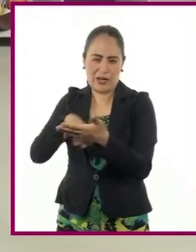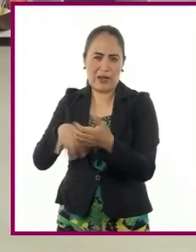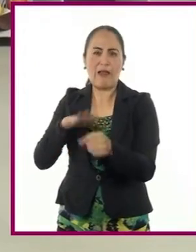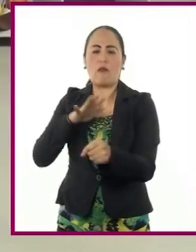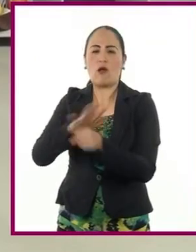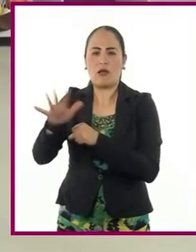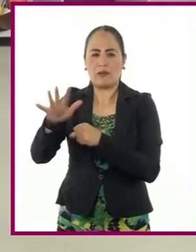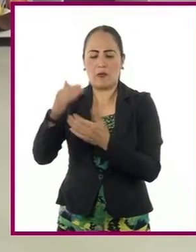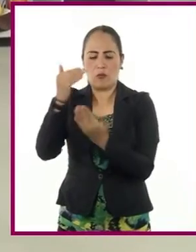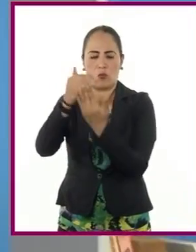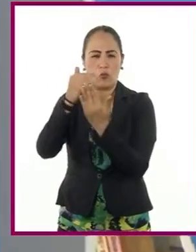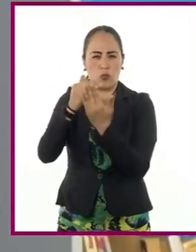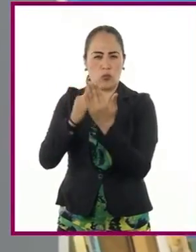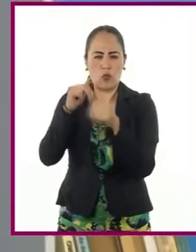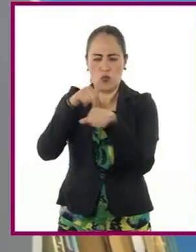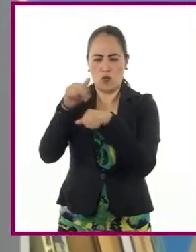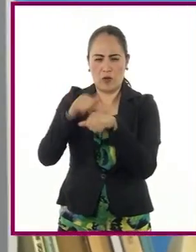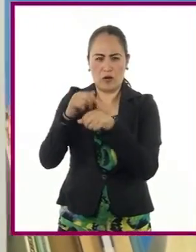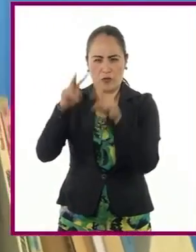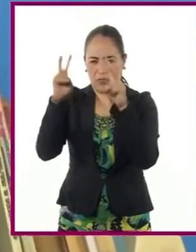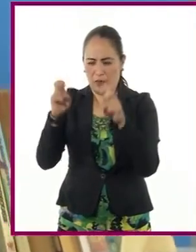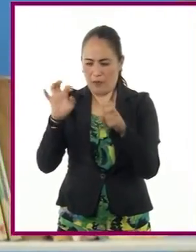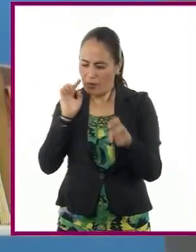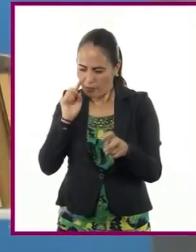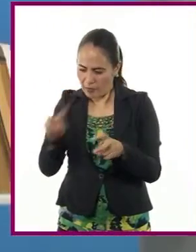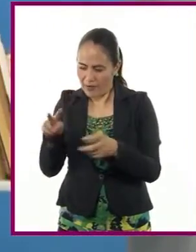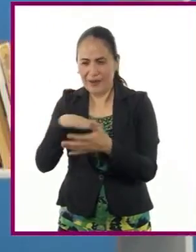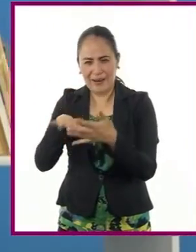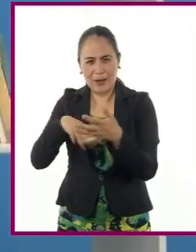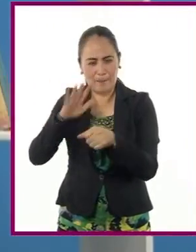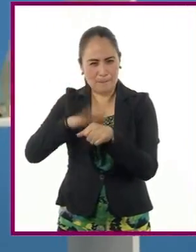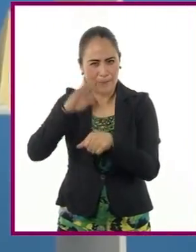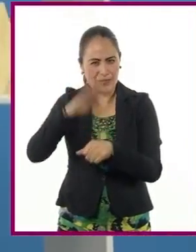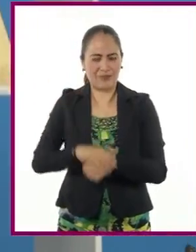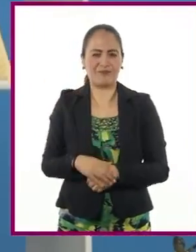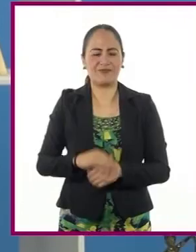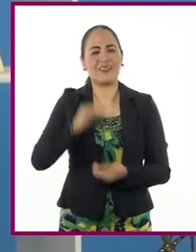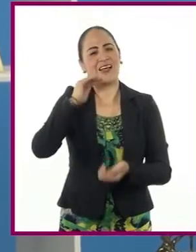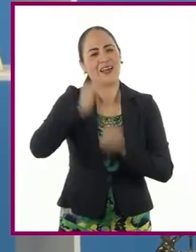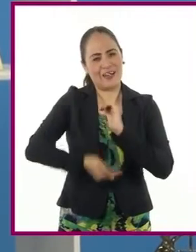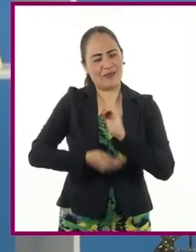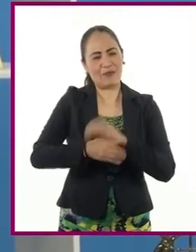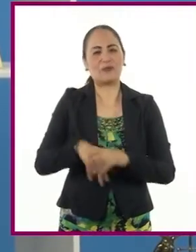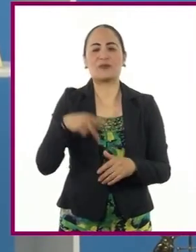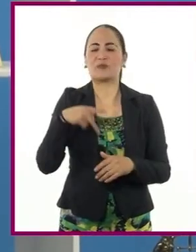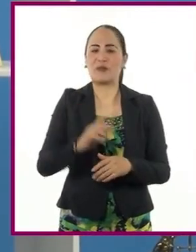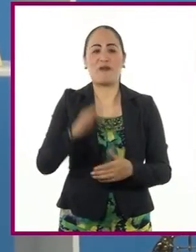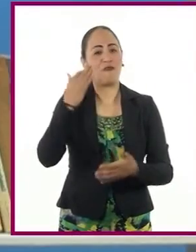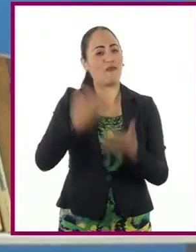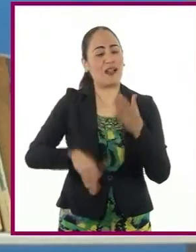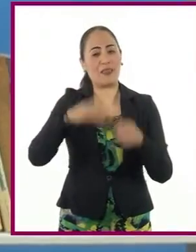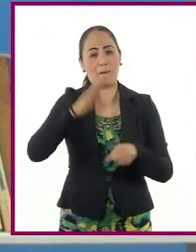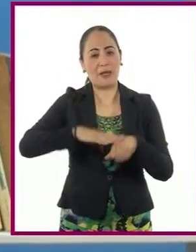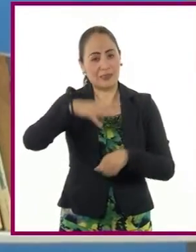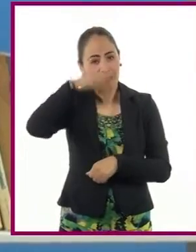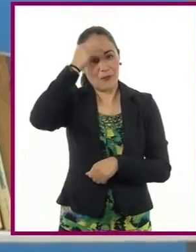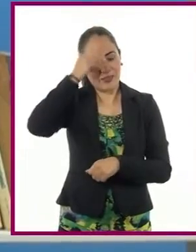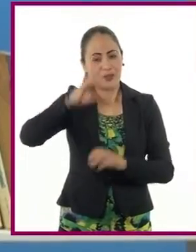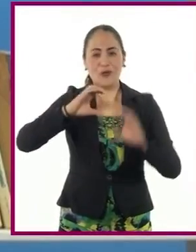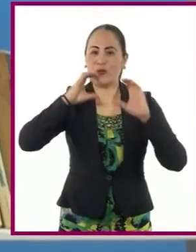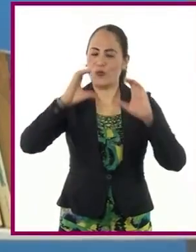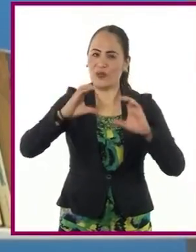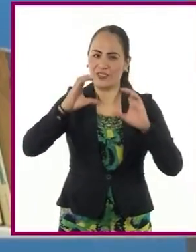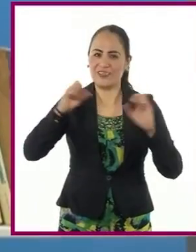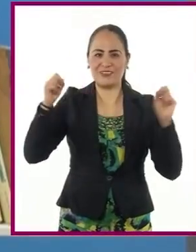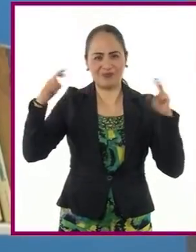en el índice del mismo. Listo, terminamos, pero aún nos queda mucho por explorar y descubrir. Cuídense, hasta